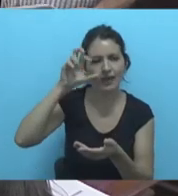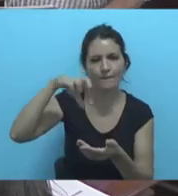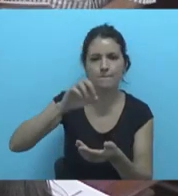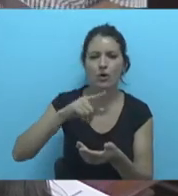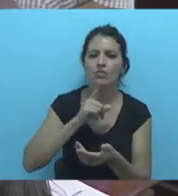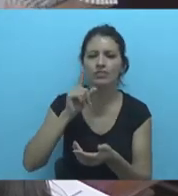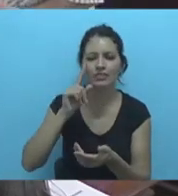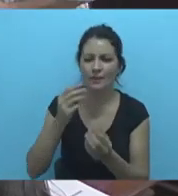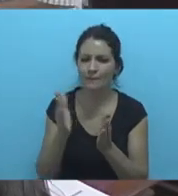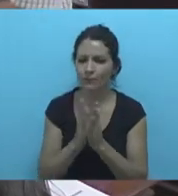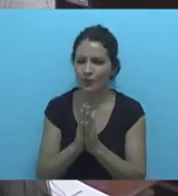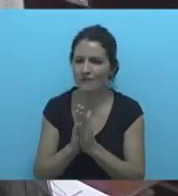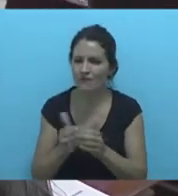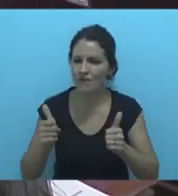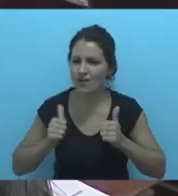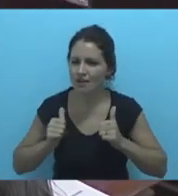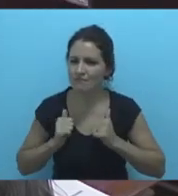Gracias.